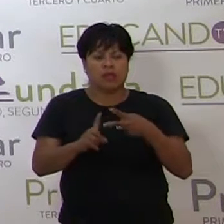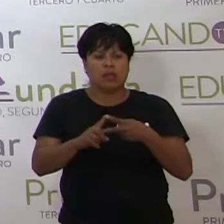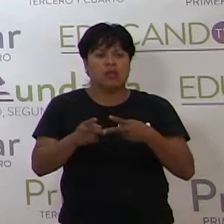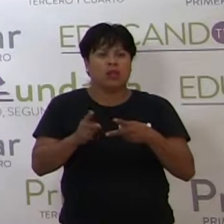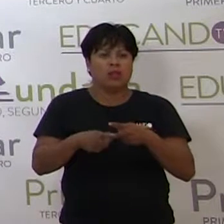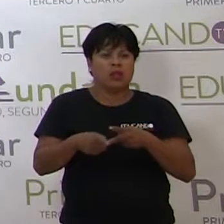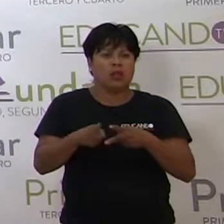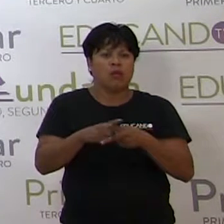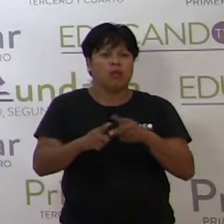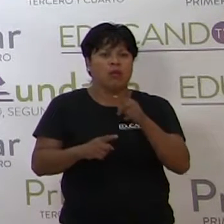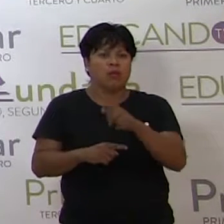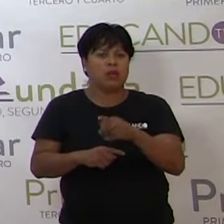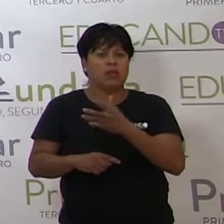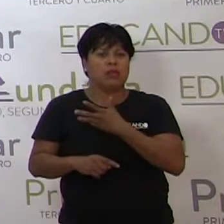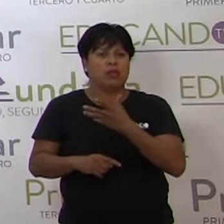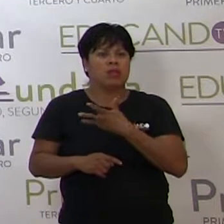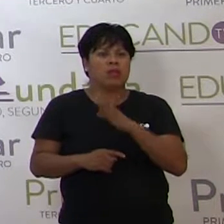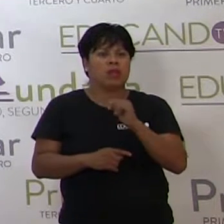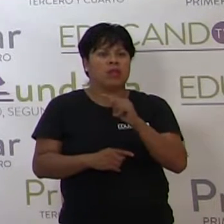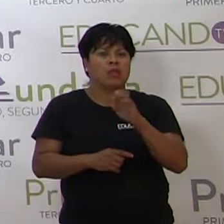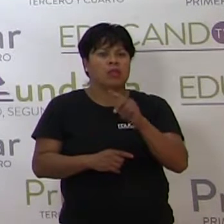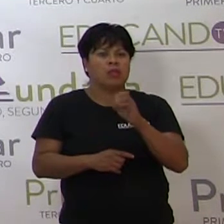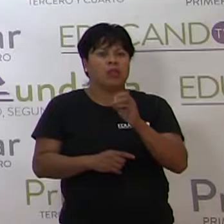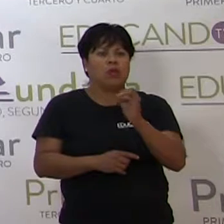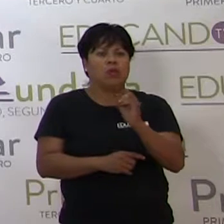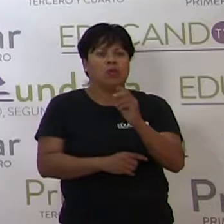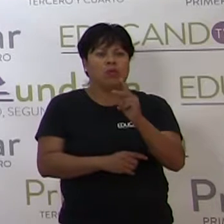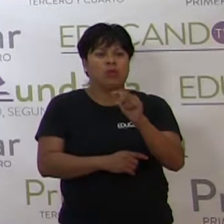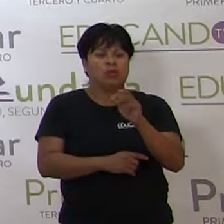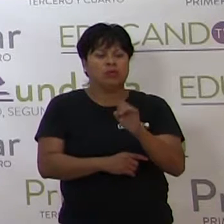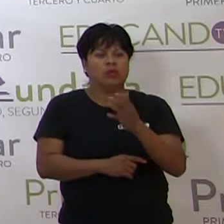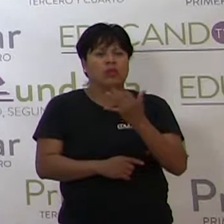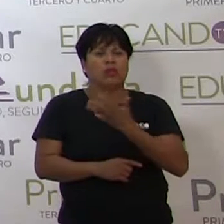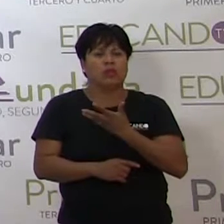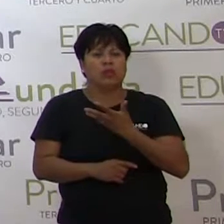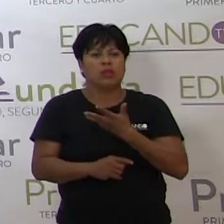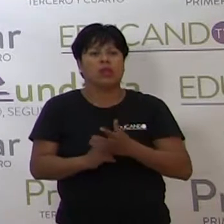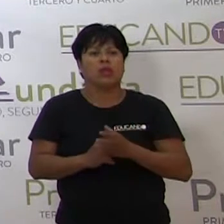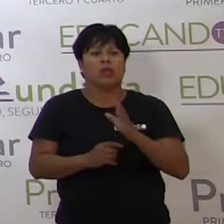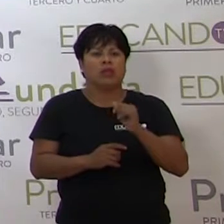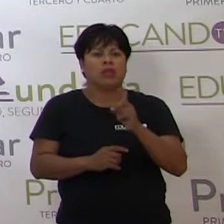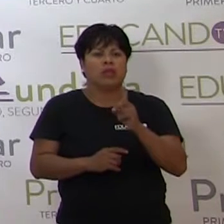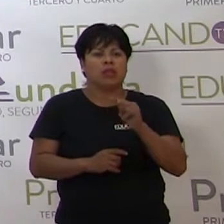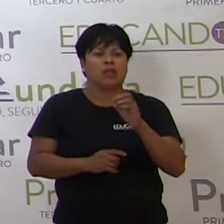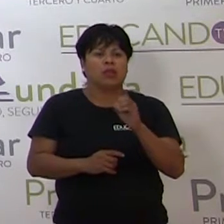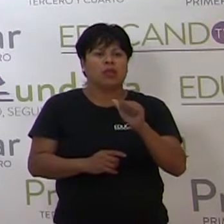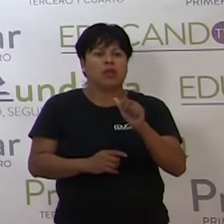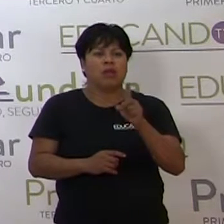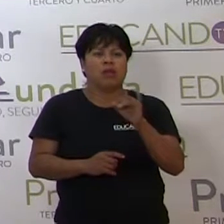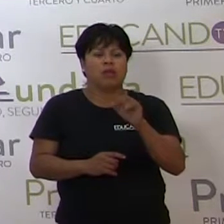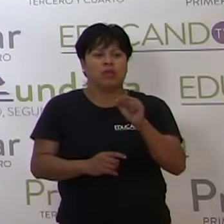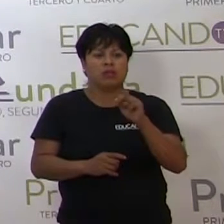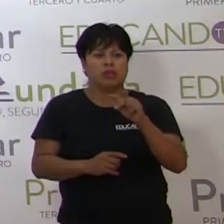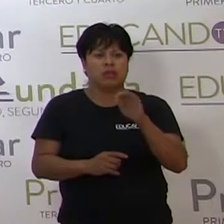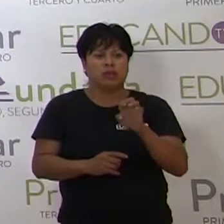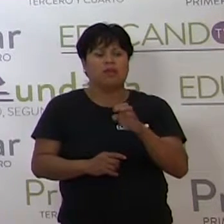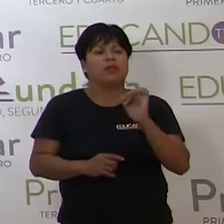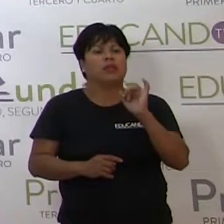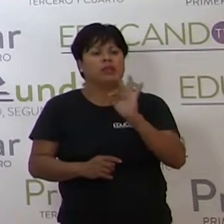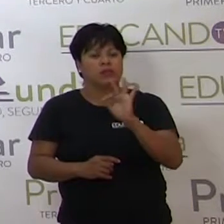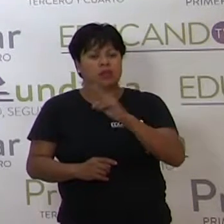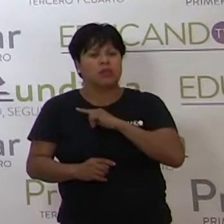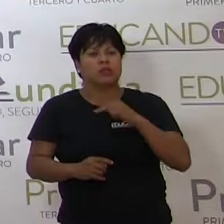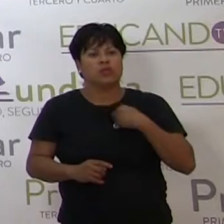aquí, este sería cateto opuesto y este sería cateto adyacente. Si lo tuviéramos